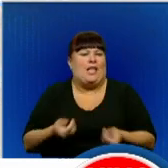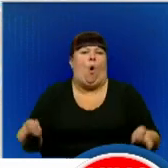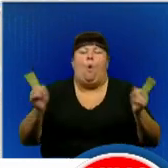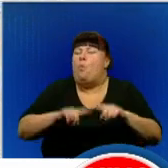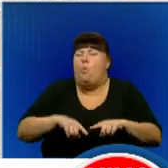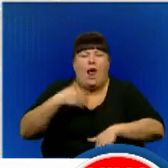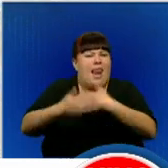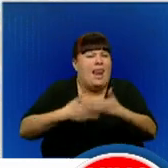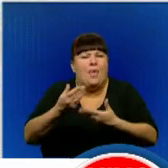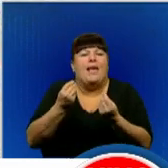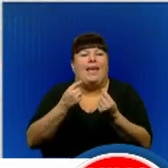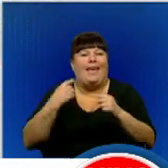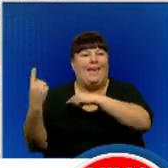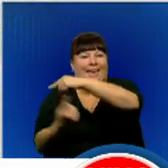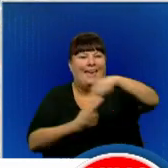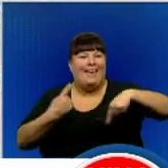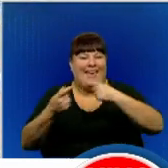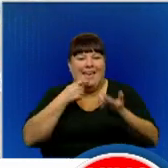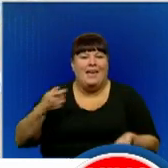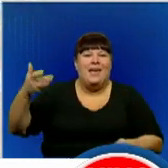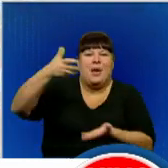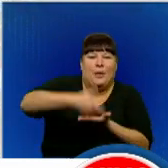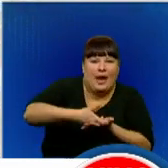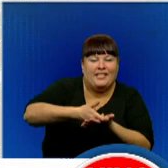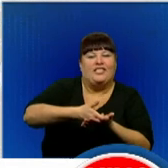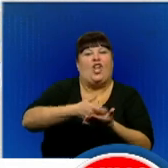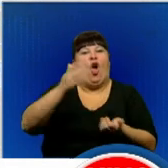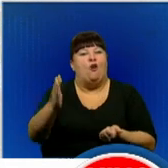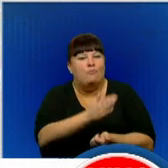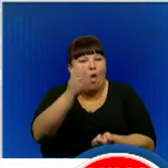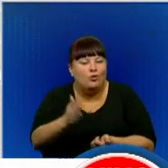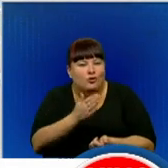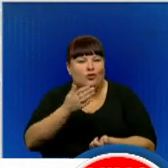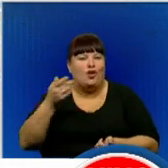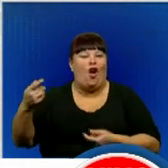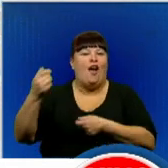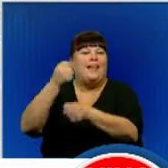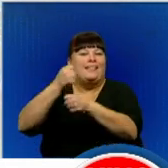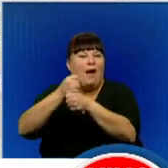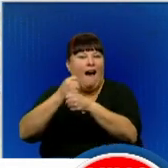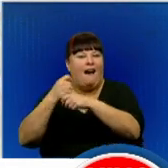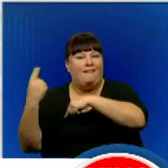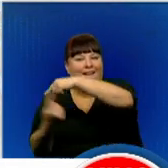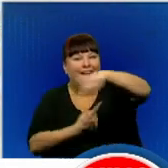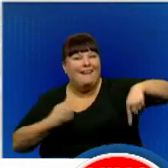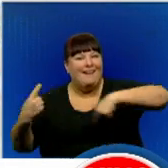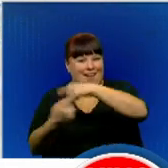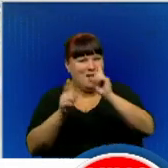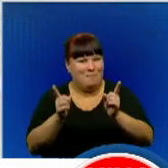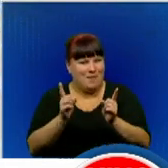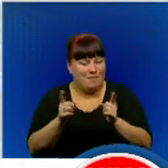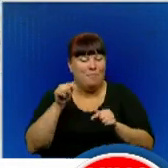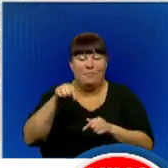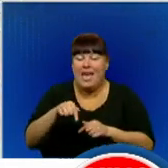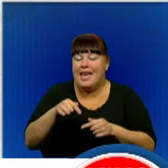rápidamente el círculo virtuoso de inversión producción y empleo en este desafío